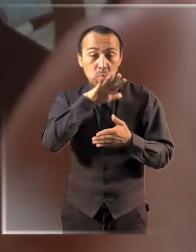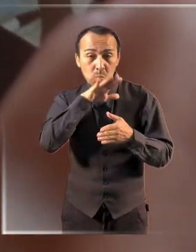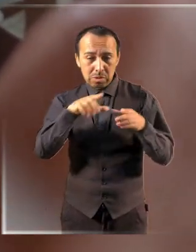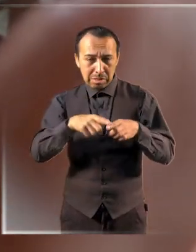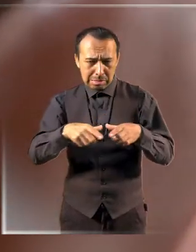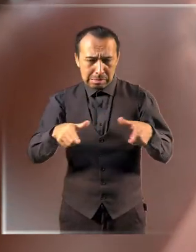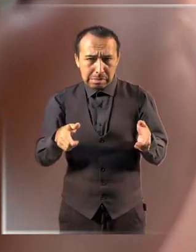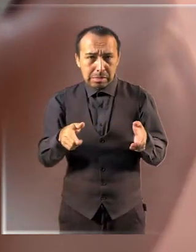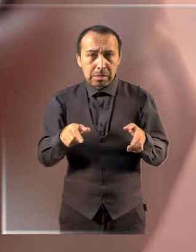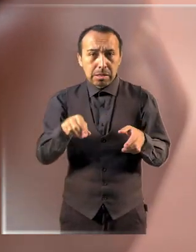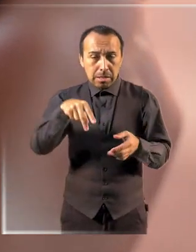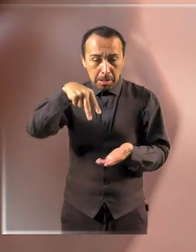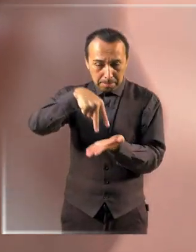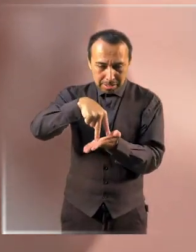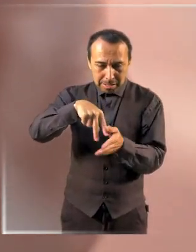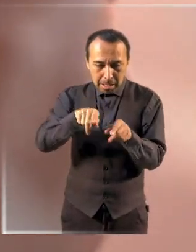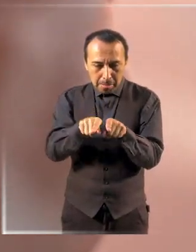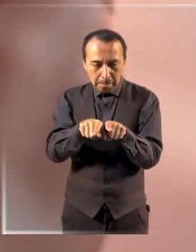abrieran tanto sus piernas.